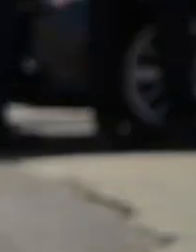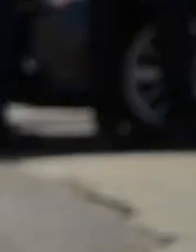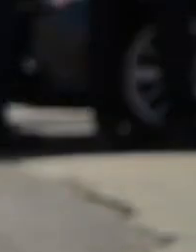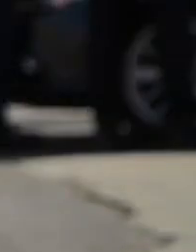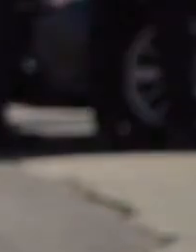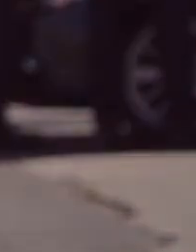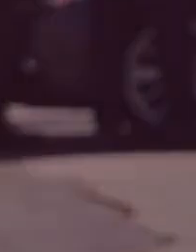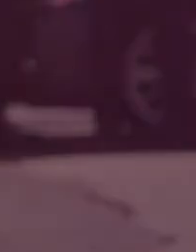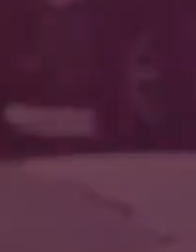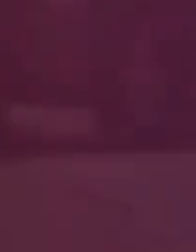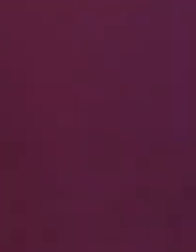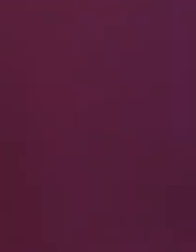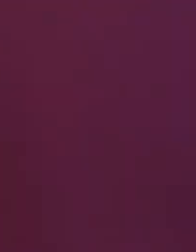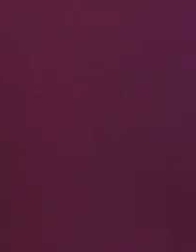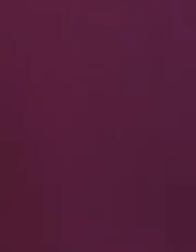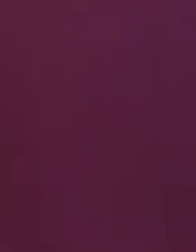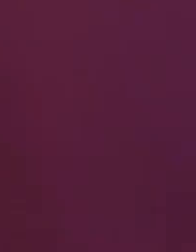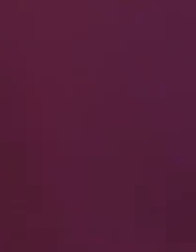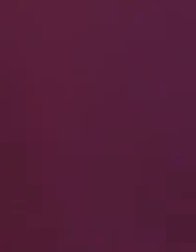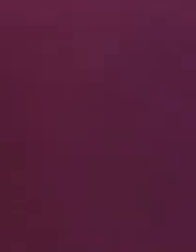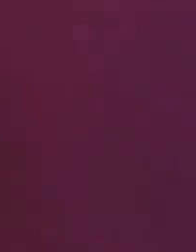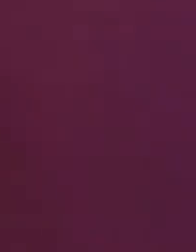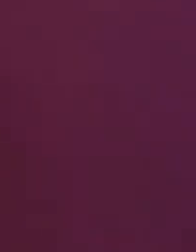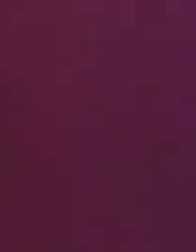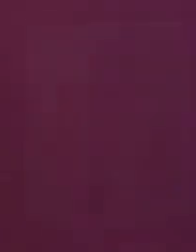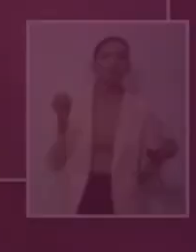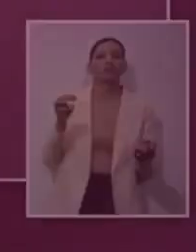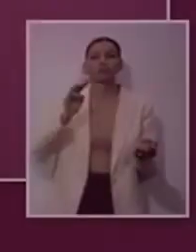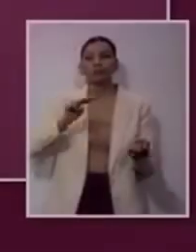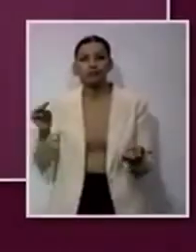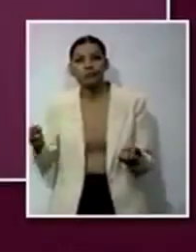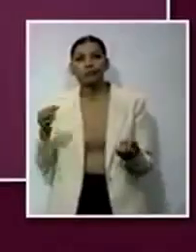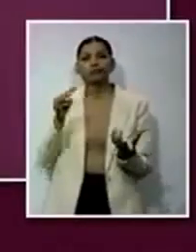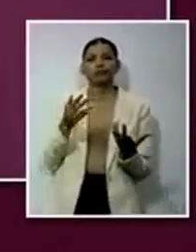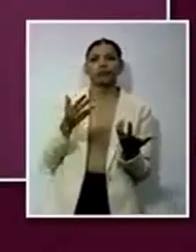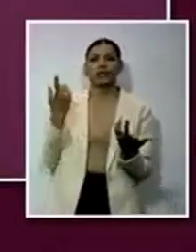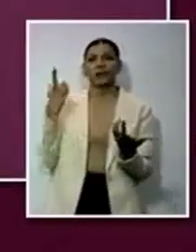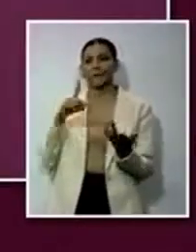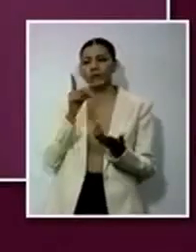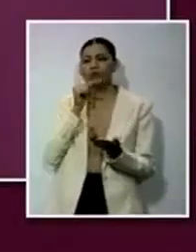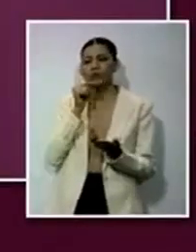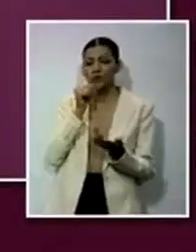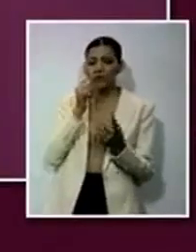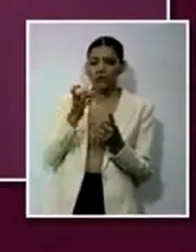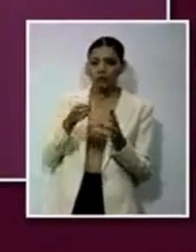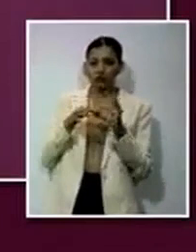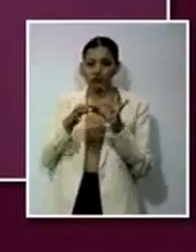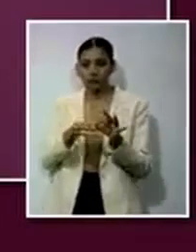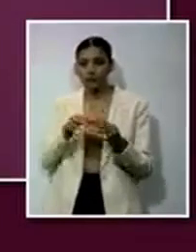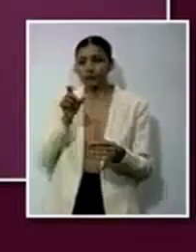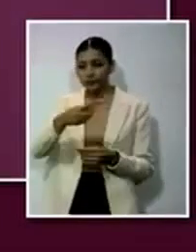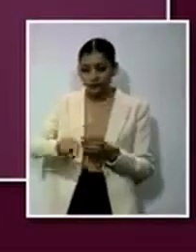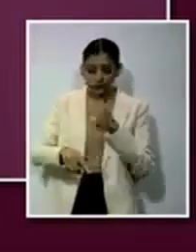jefe del Ejecutivo Estatal resaltó que si bien existe una estrategia conjunta, esta debe replantearse para atender los problemas de violencia